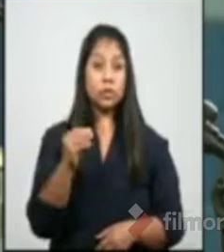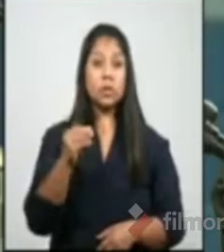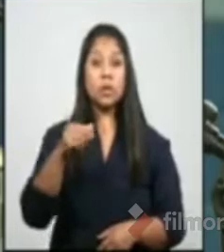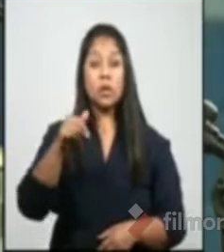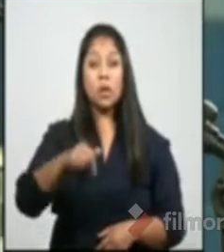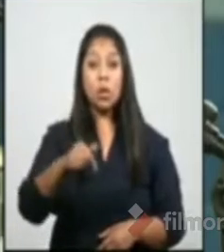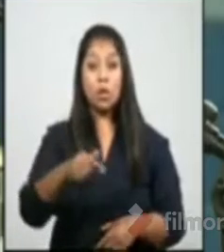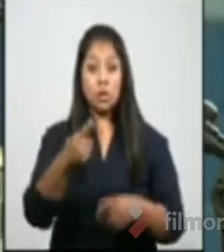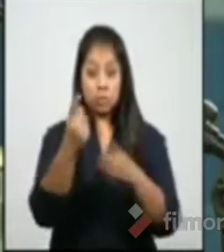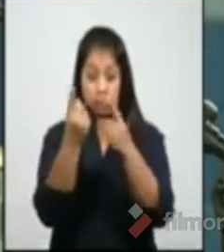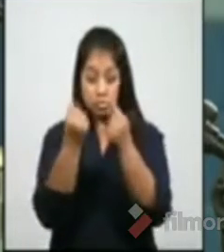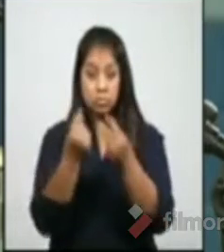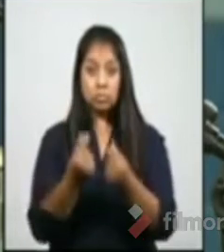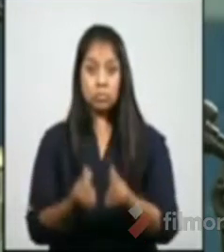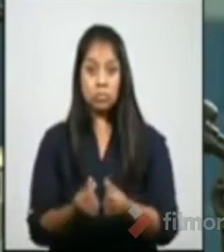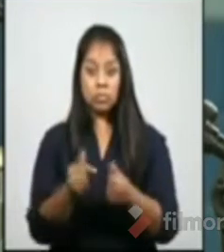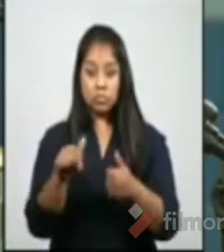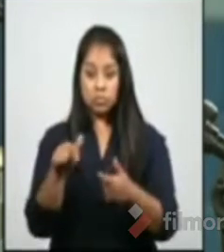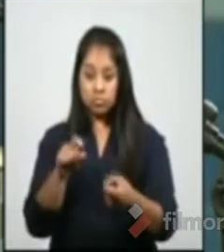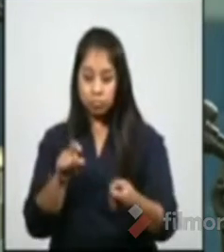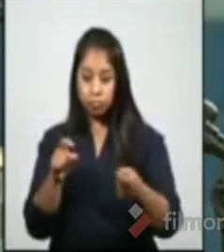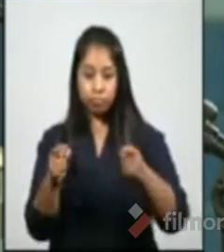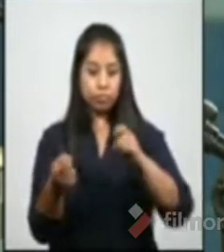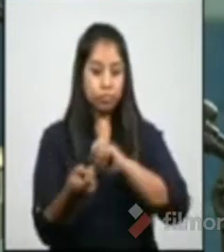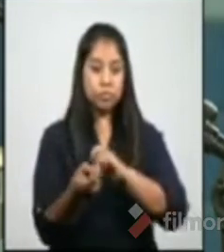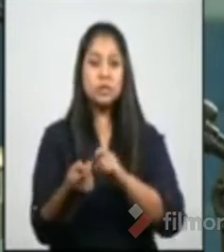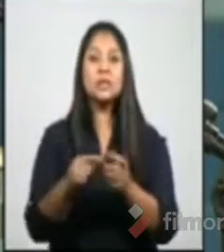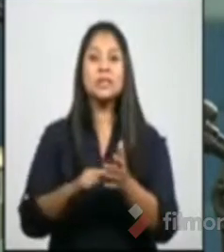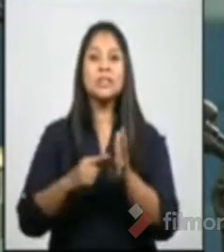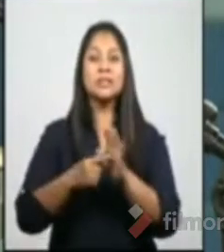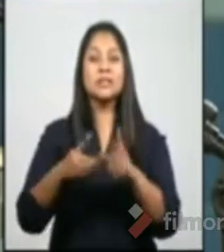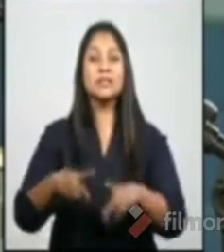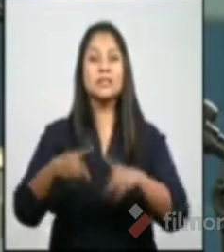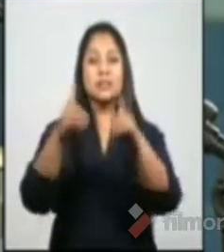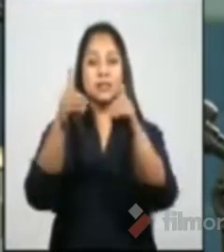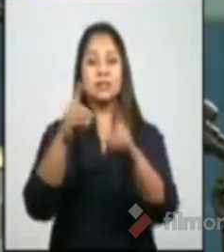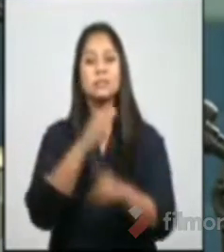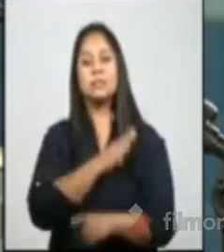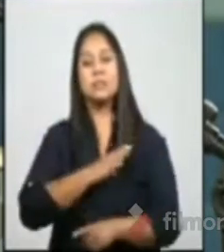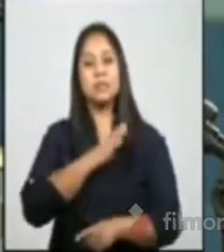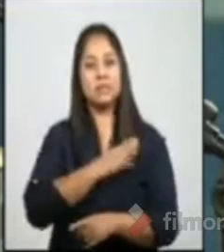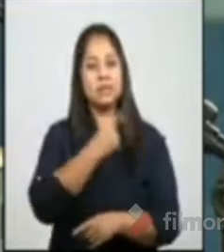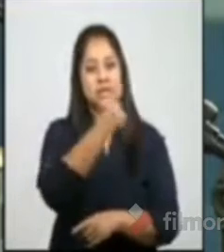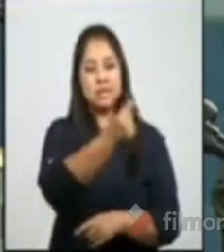esos fondos se han convertido en desarrollo y en bienestar de cada